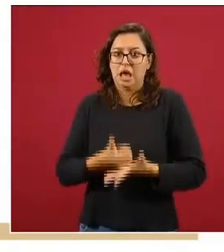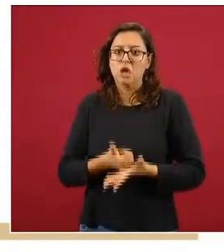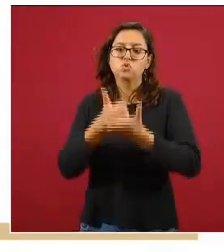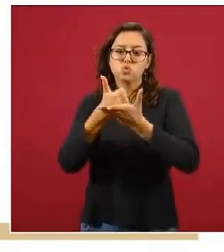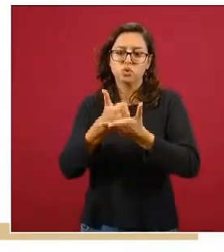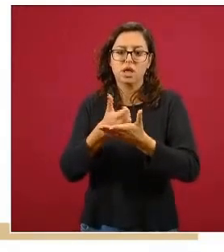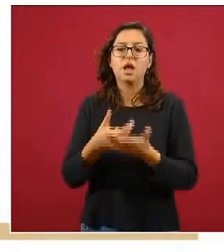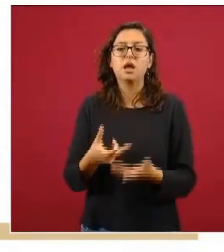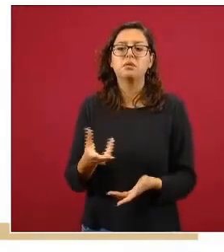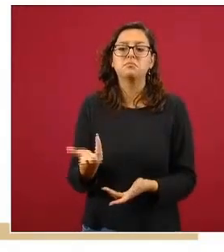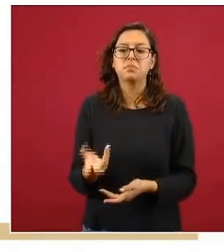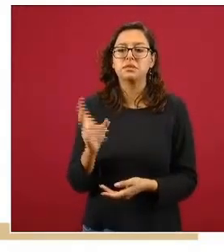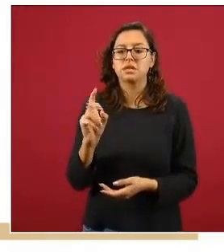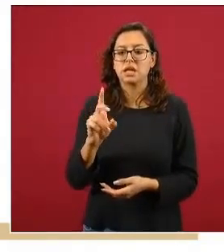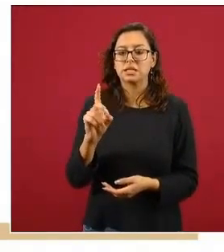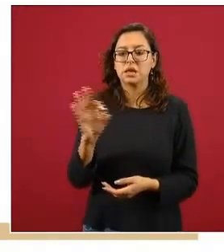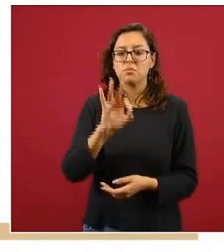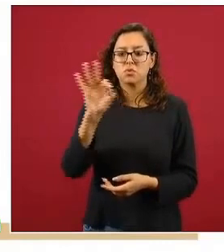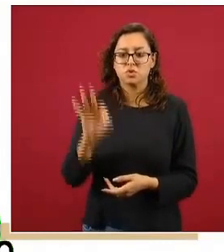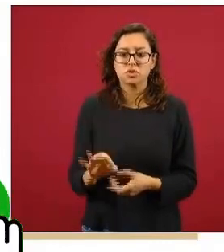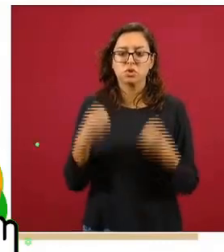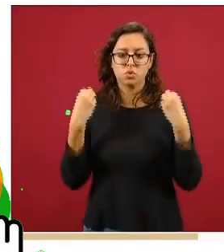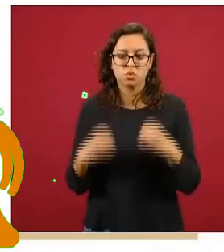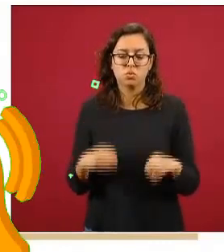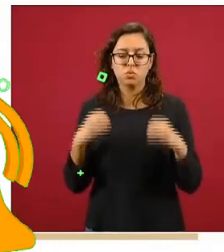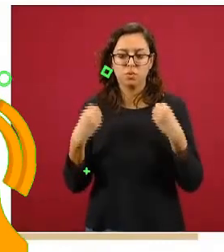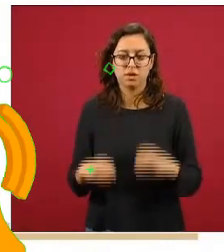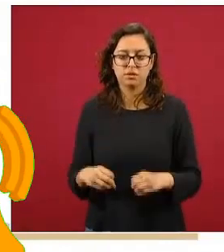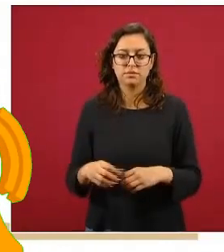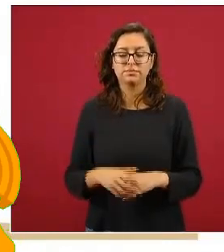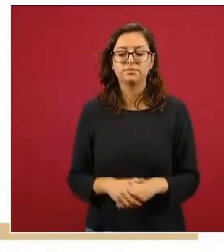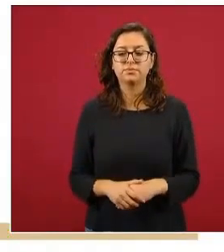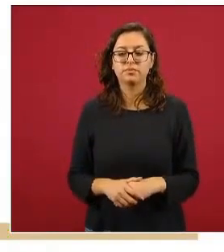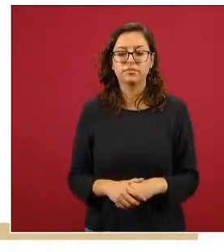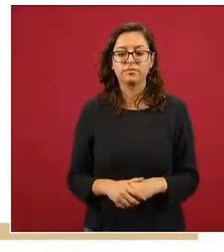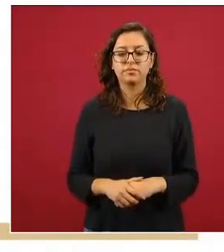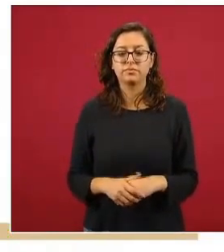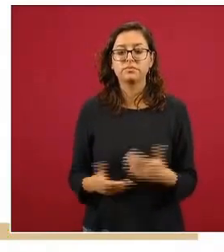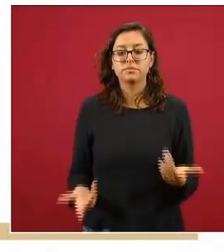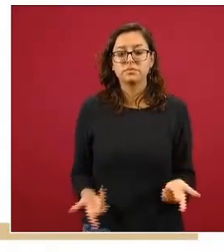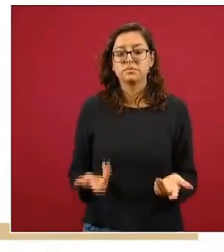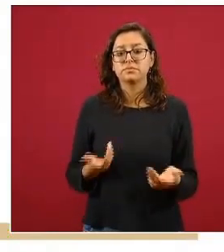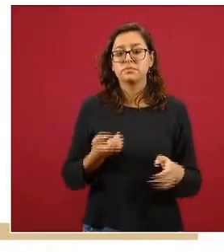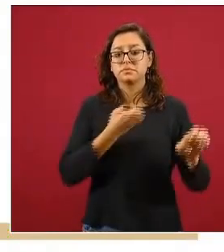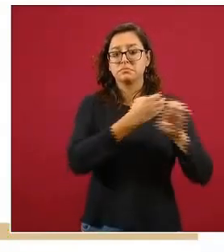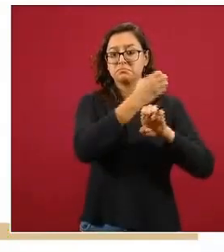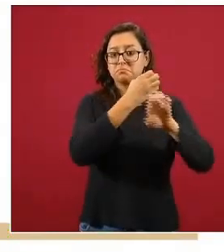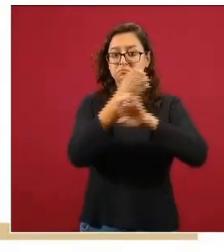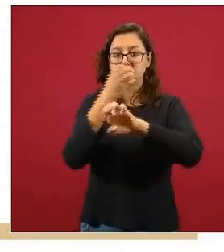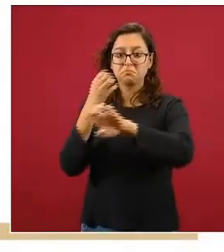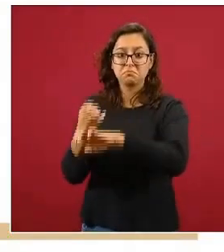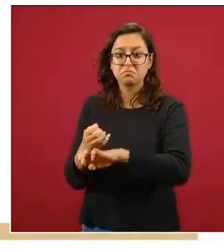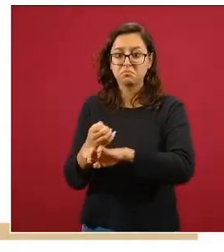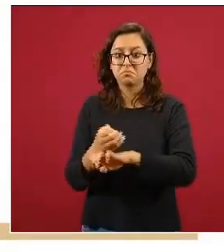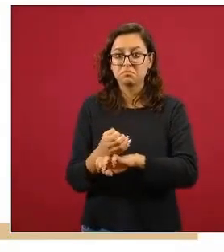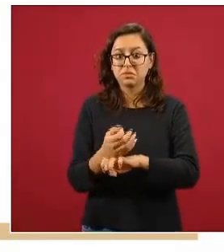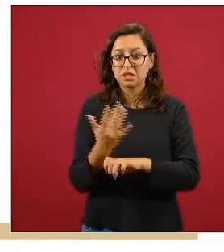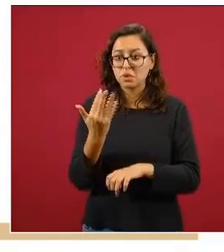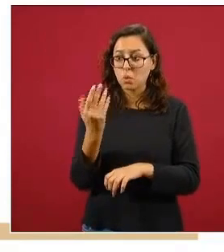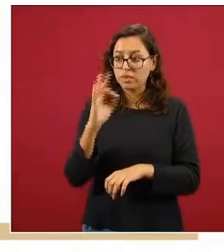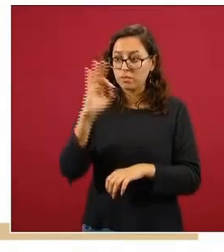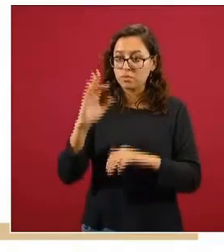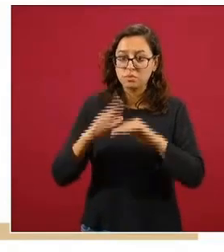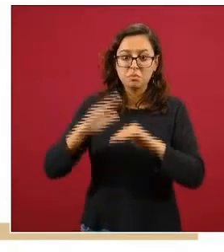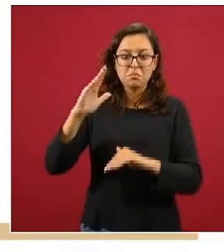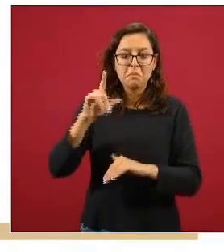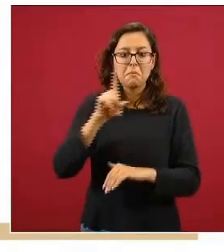son 30% a nivel nacional las que están ocupadas, y por entidad federativa ya ninguna tiene ocupaciones